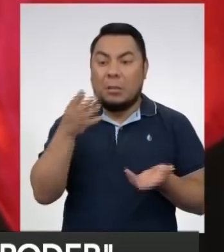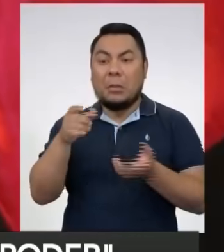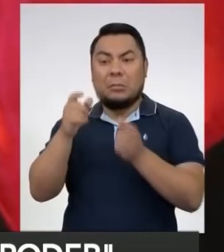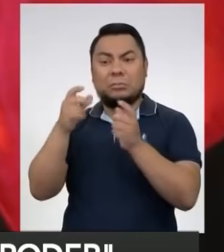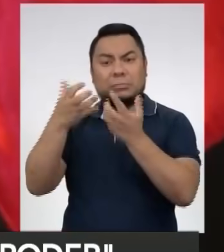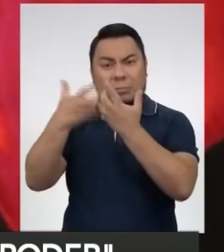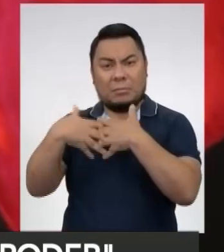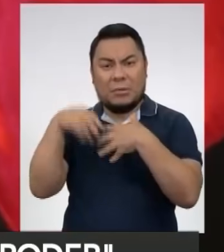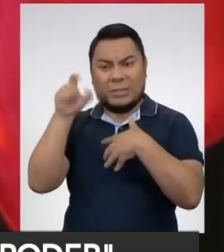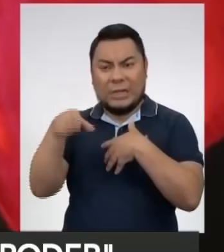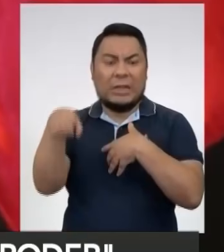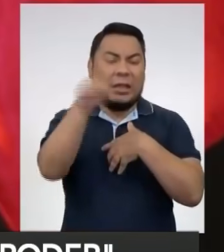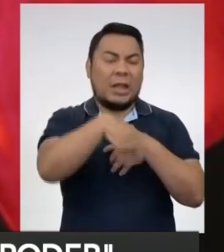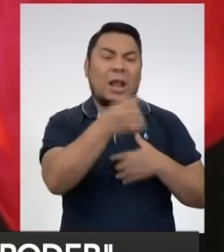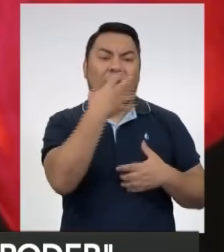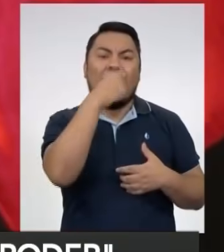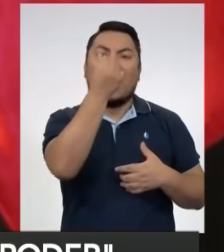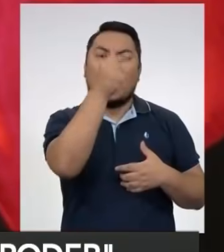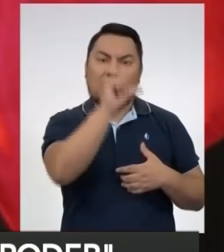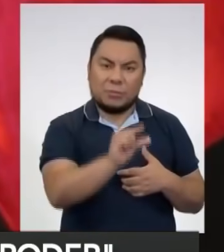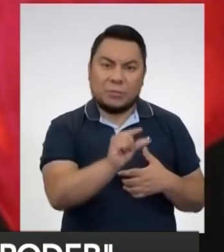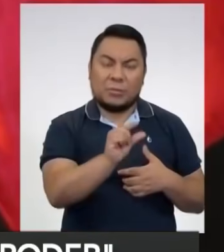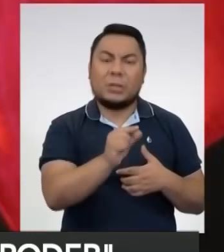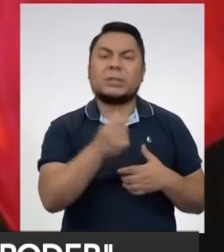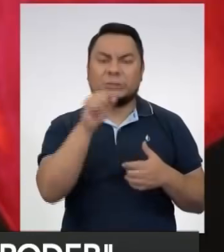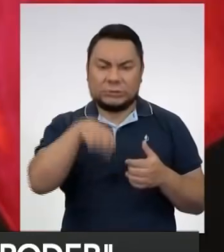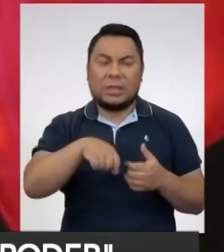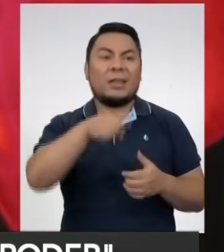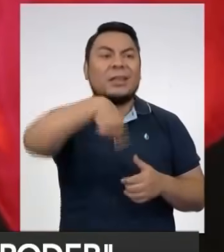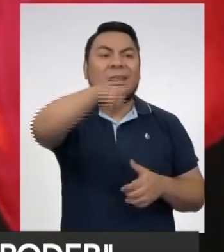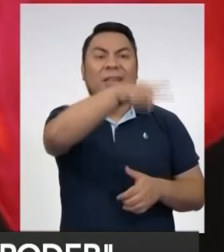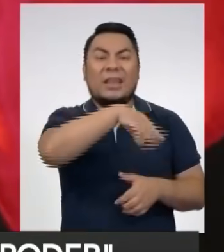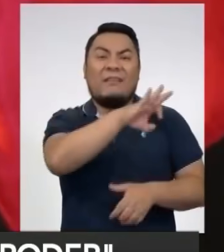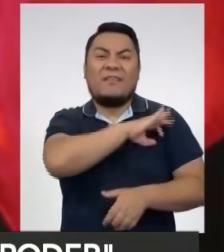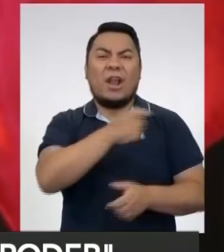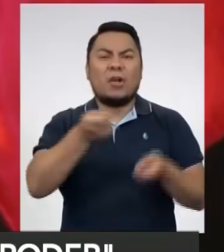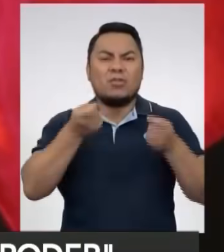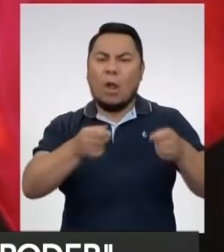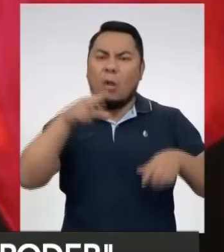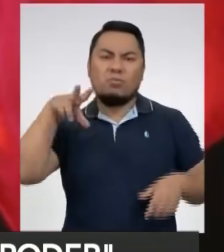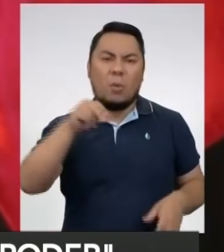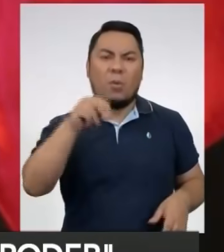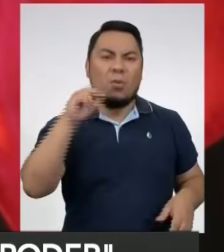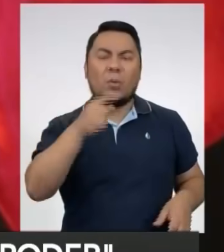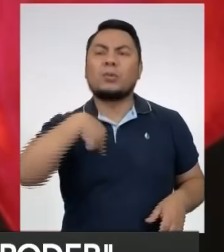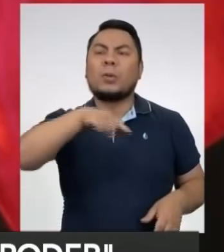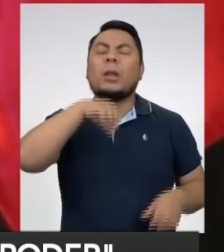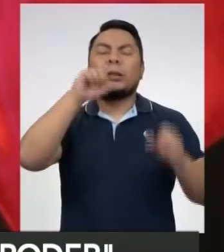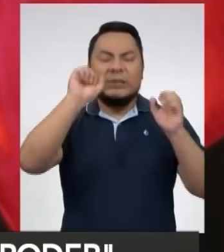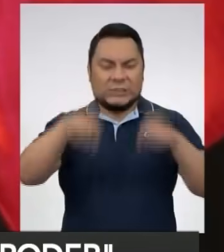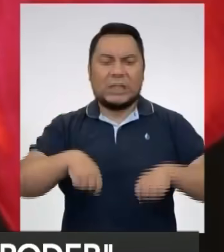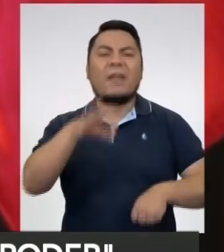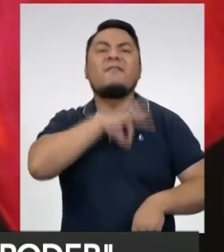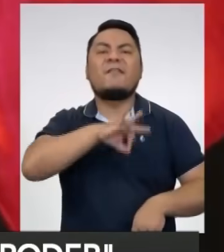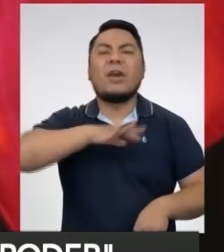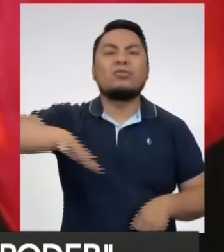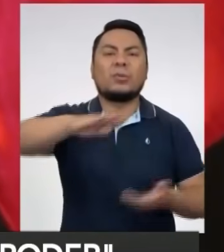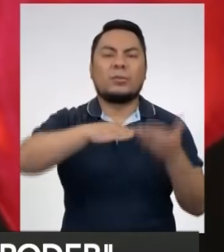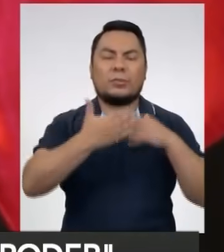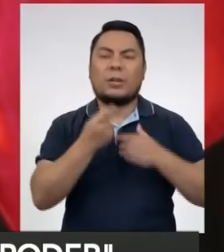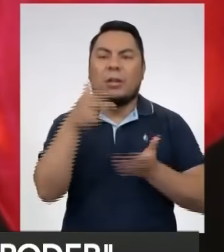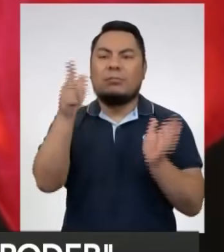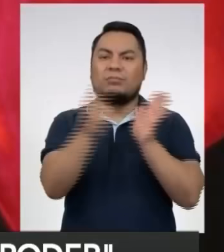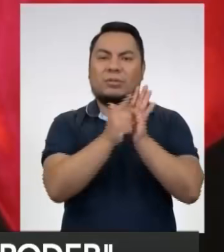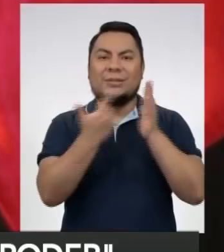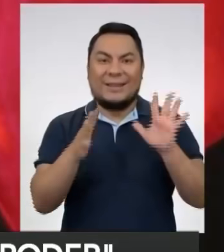genéricas. También hubo oposición y lo hicimos. Siempre vamos a tomar decisiones que estén en beneficio de la población. Y en este caso también estamos haciendo